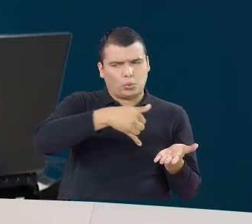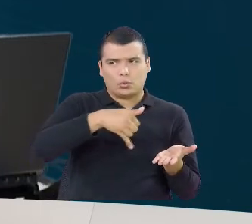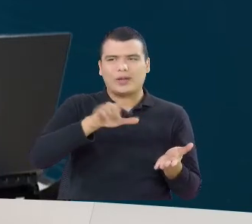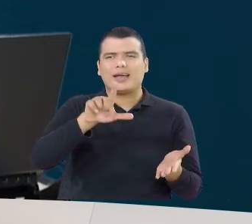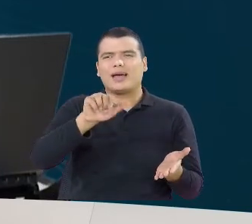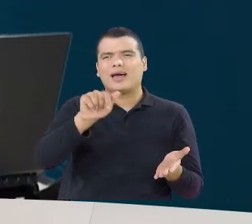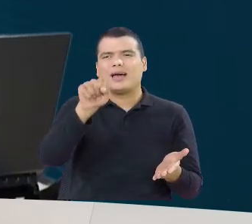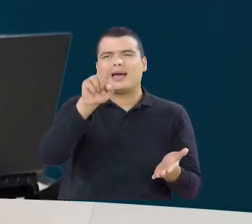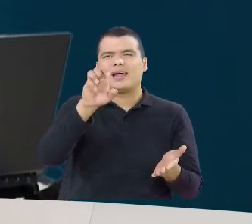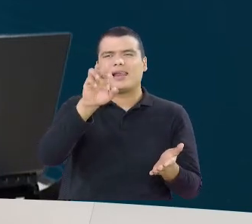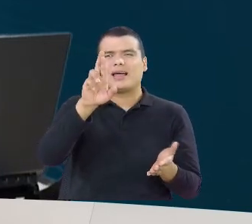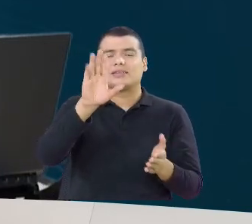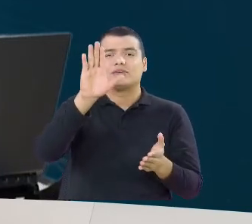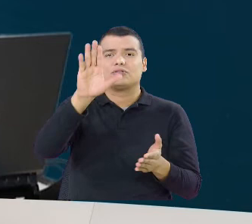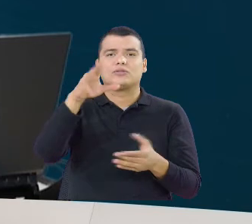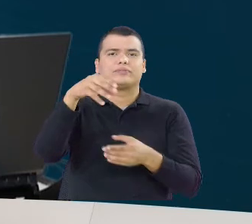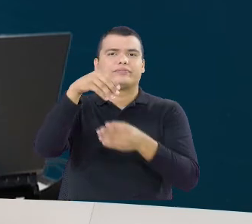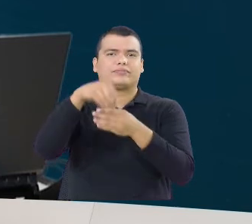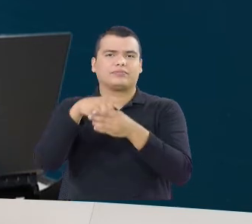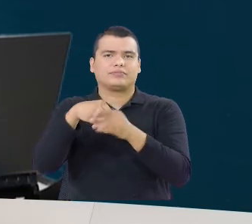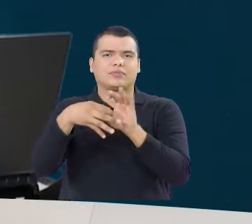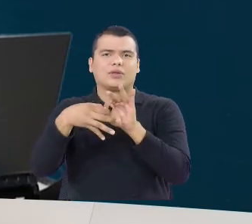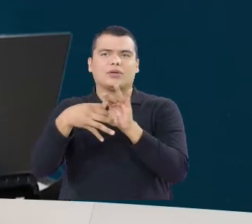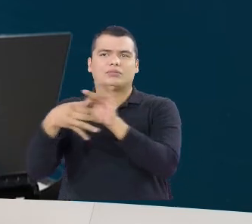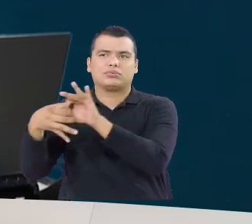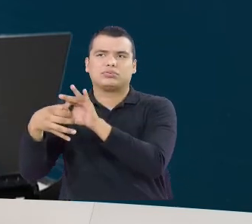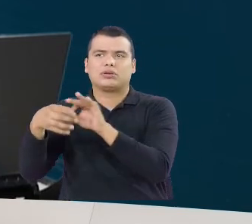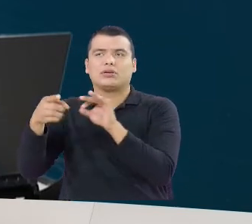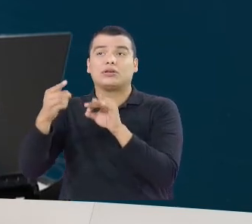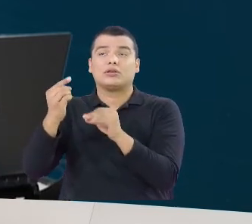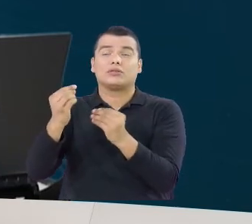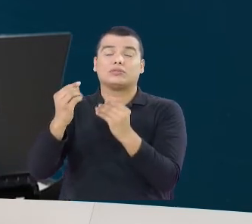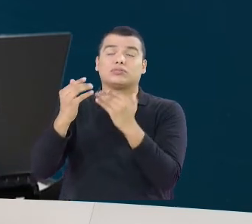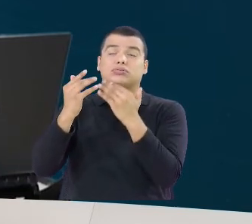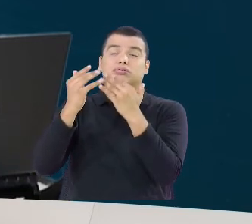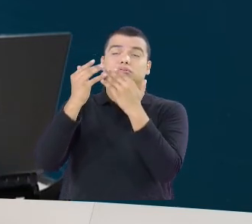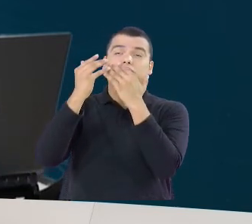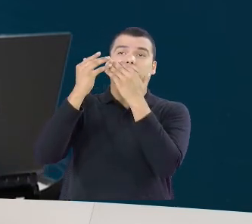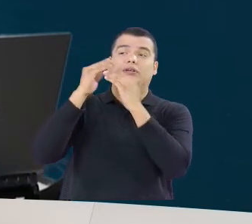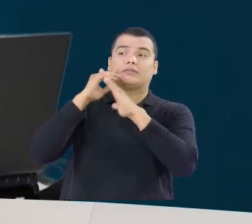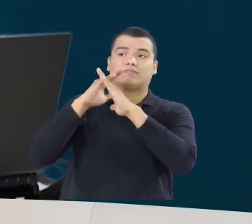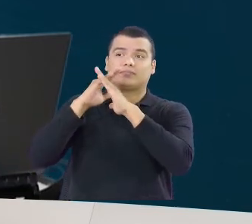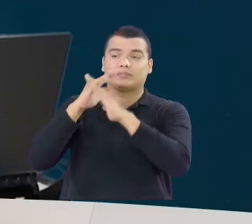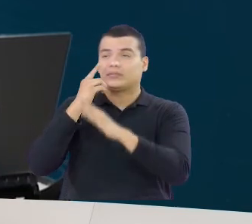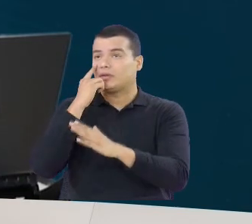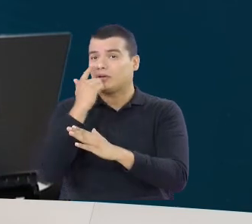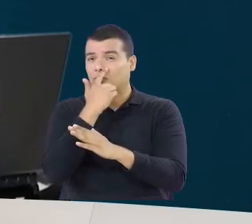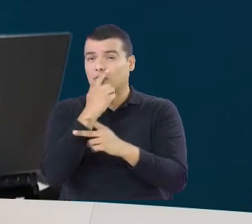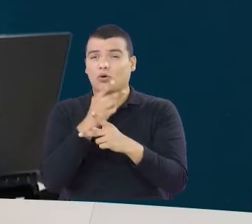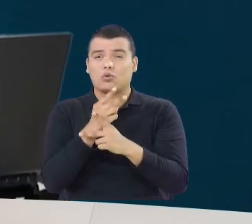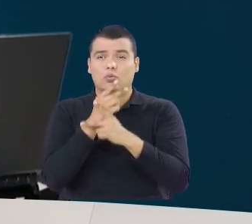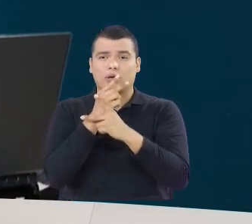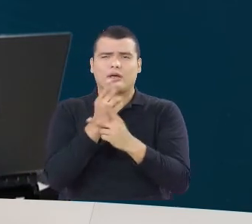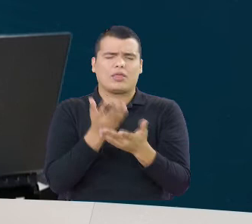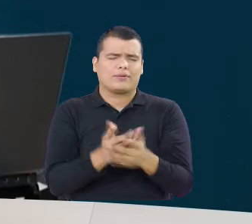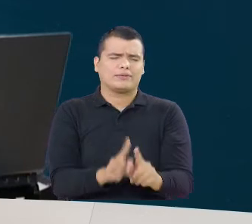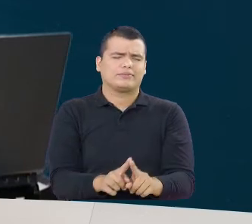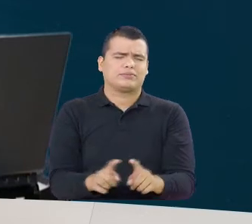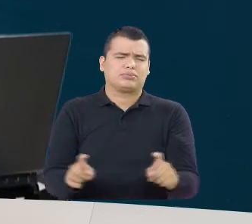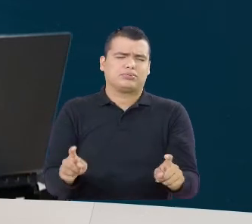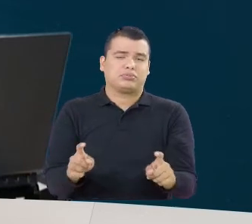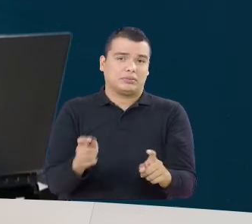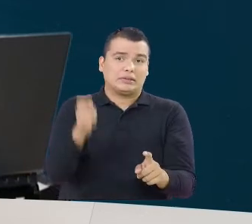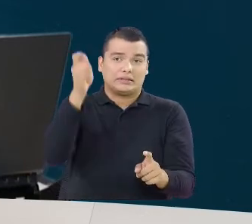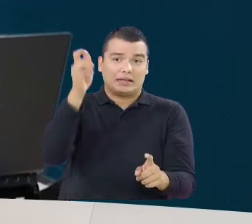implementar un sistema de extracción de humo, necesito protegerme de los ojos. O sea, va a ser muy costoso para implementar eso en un